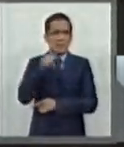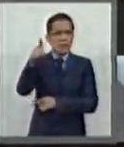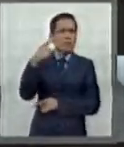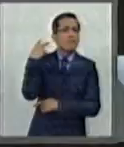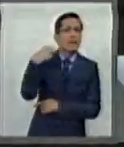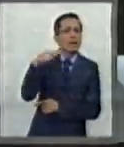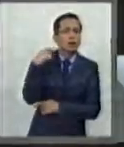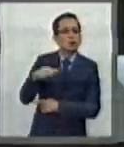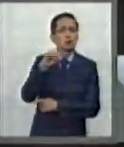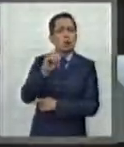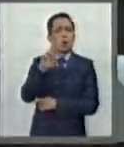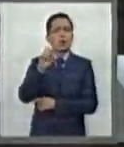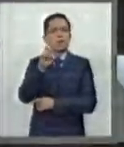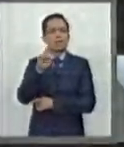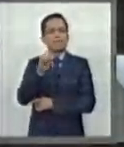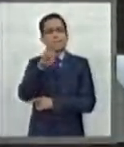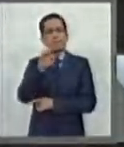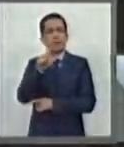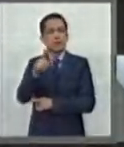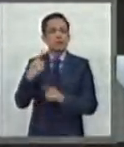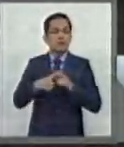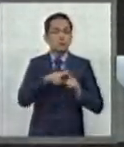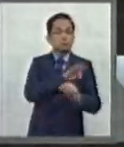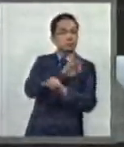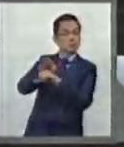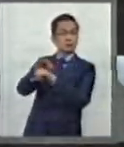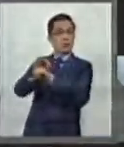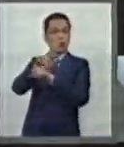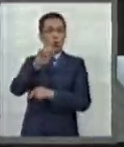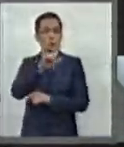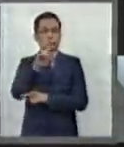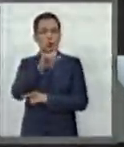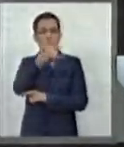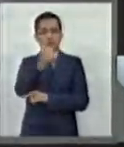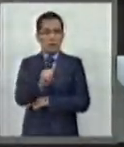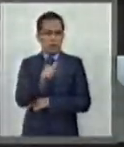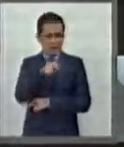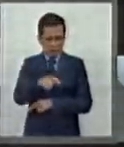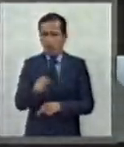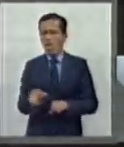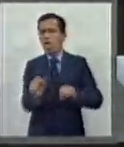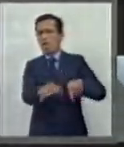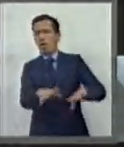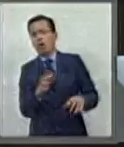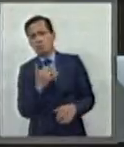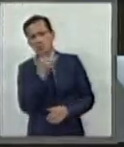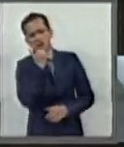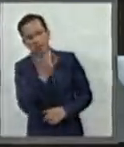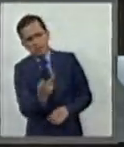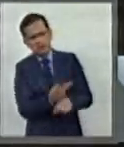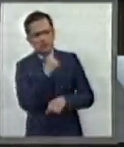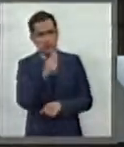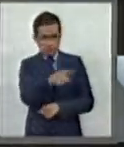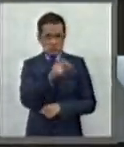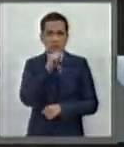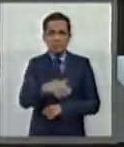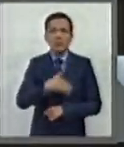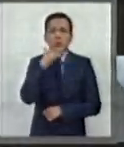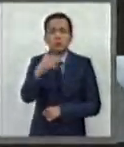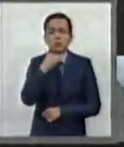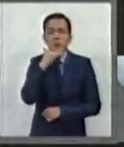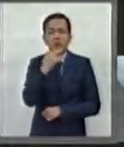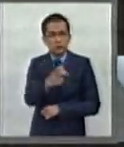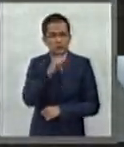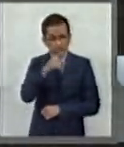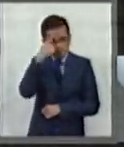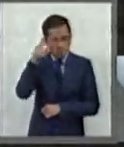Odebrecht, que también protegió Emilio Lozoya y al que aquí se le ha exculpado por actos de corrupción, también está decidiendo el